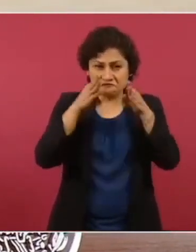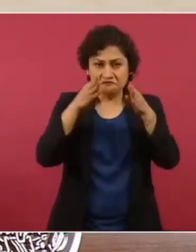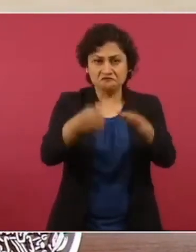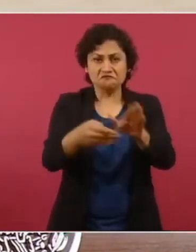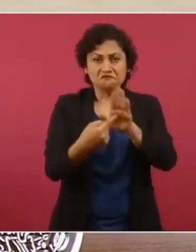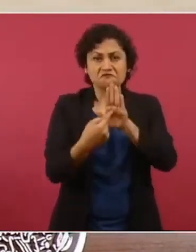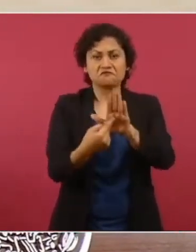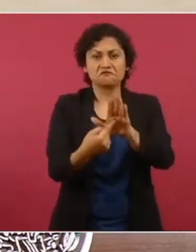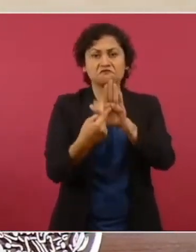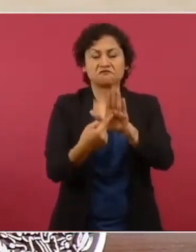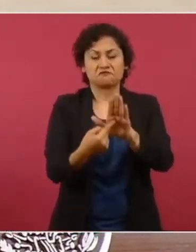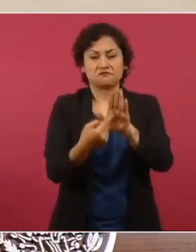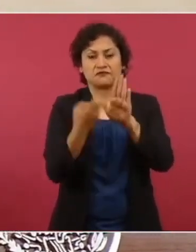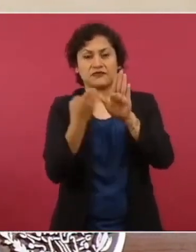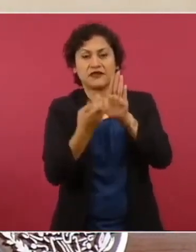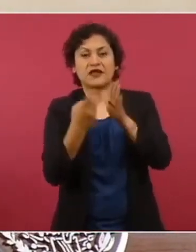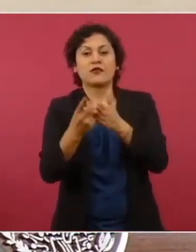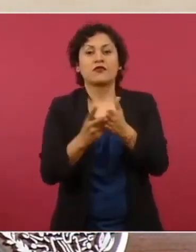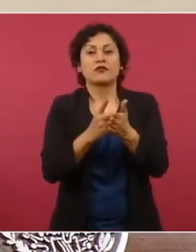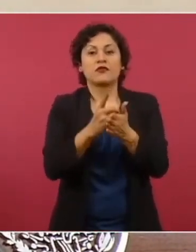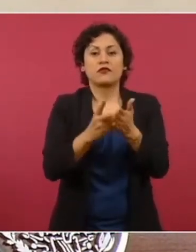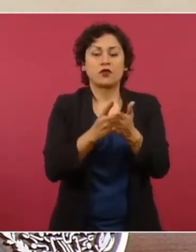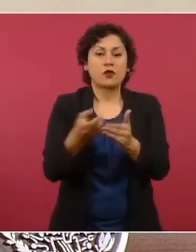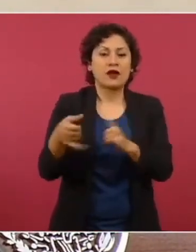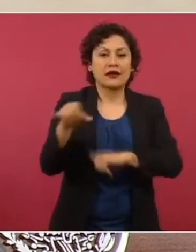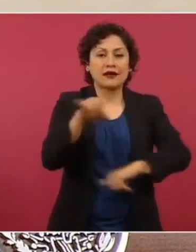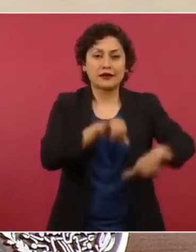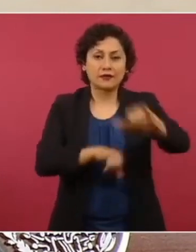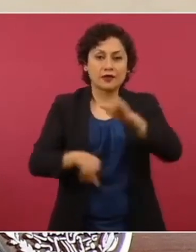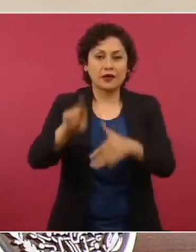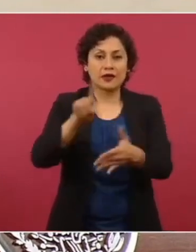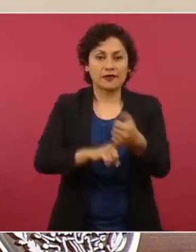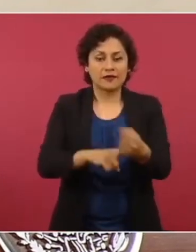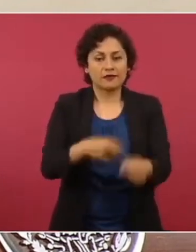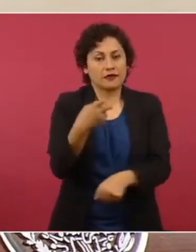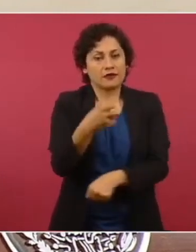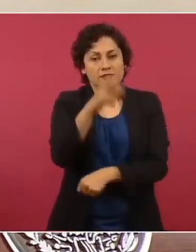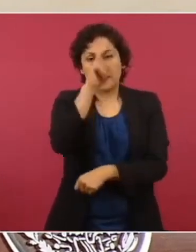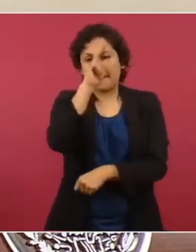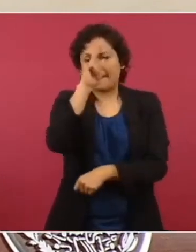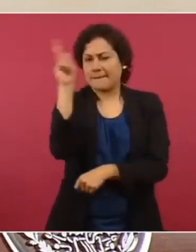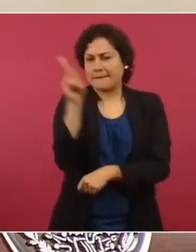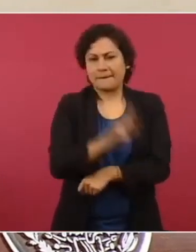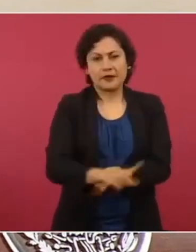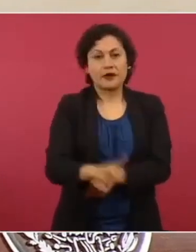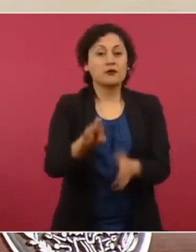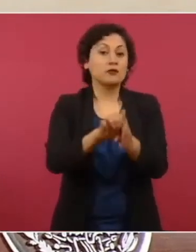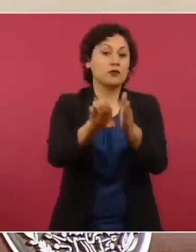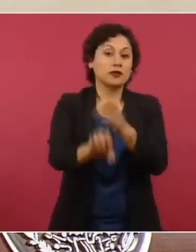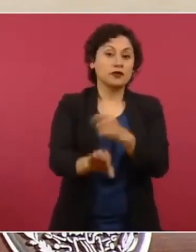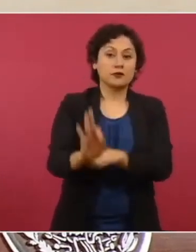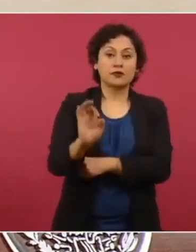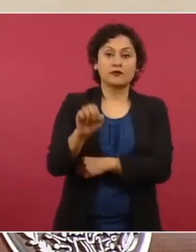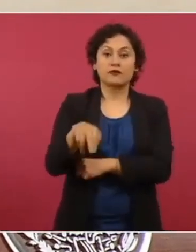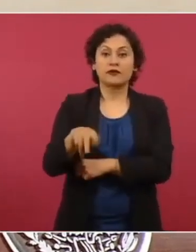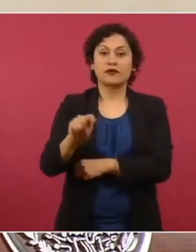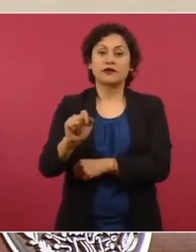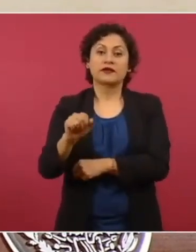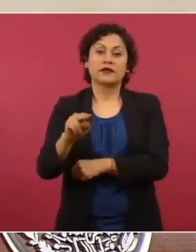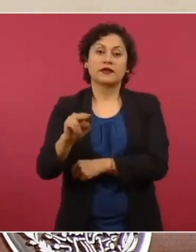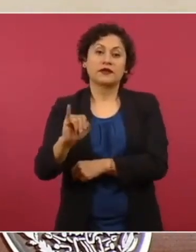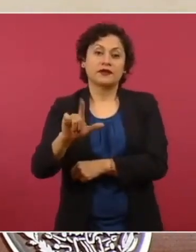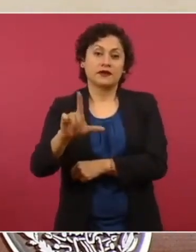las drogas sintéticas, químicas, como el fentanilo,